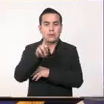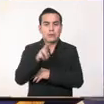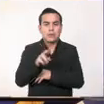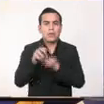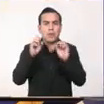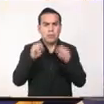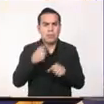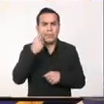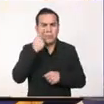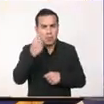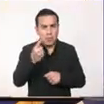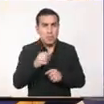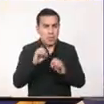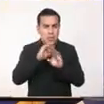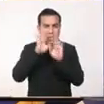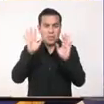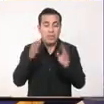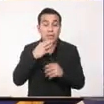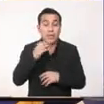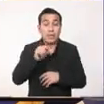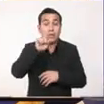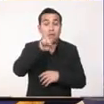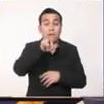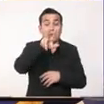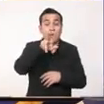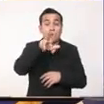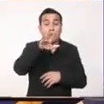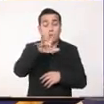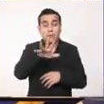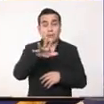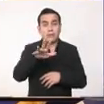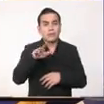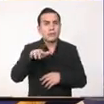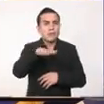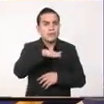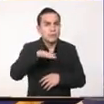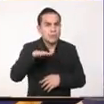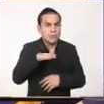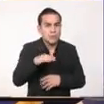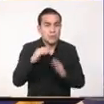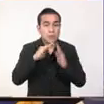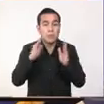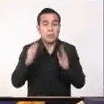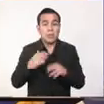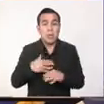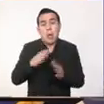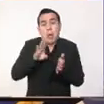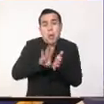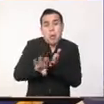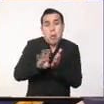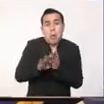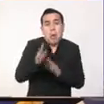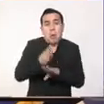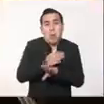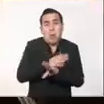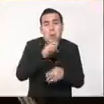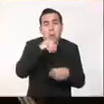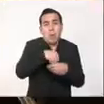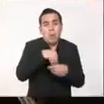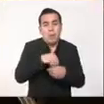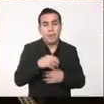cualquier persona con DUI puede consultar. Tiene 125 propiedades a su nombre. Cuando se le consultó, dijo que él ha ido comprando con sus